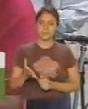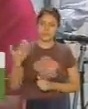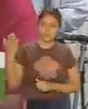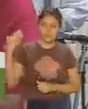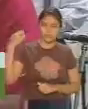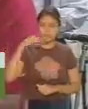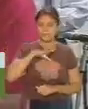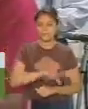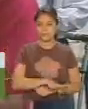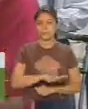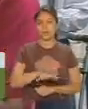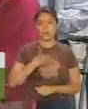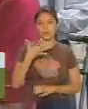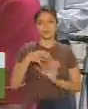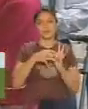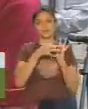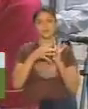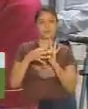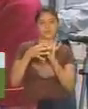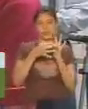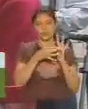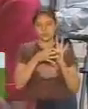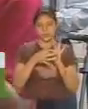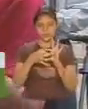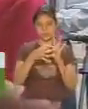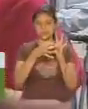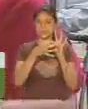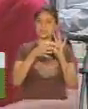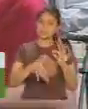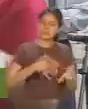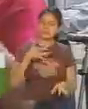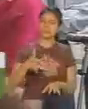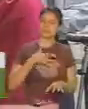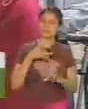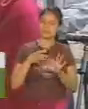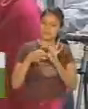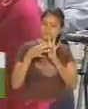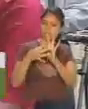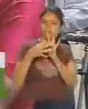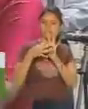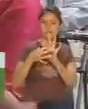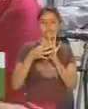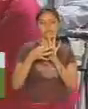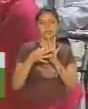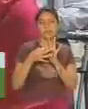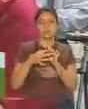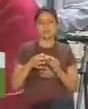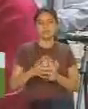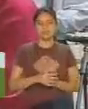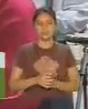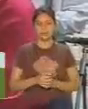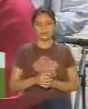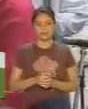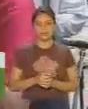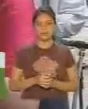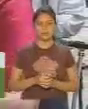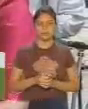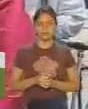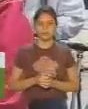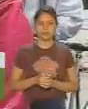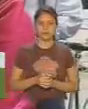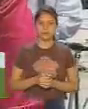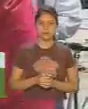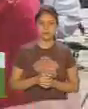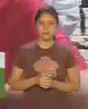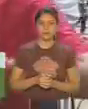pasado, para reconciliarnos con él, para sentirnos identificadas e identificados con él. Y para